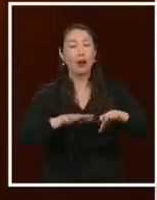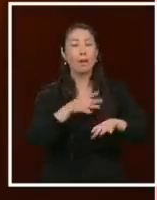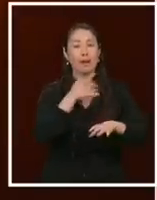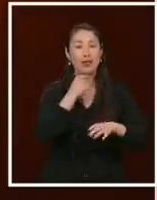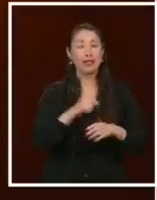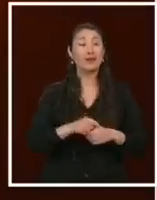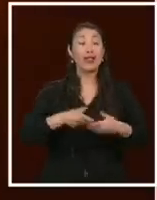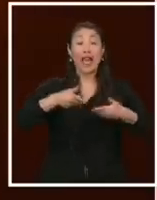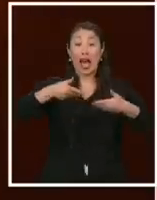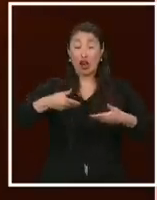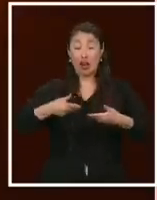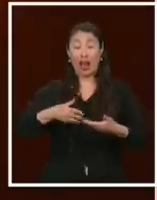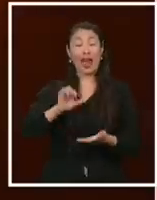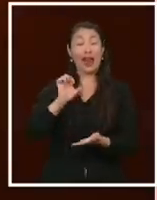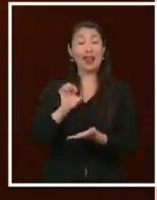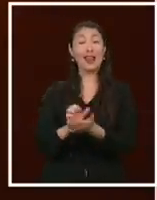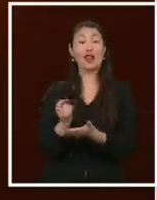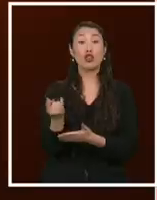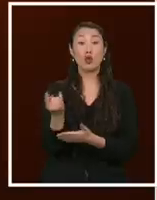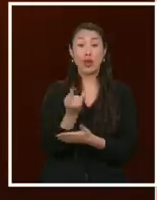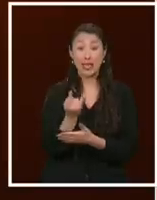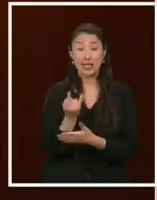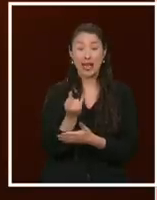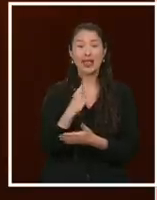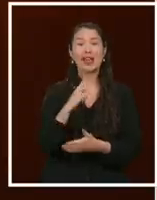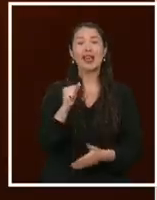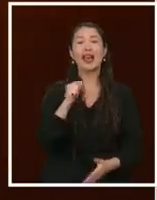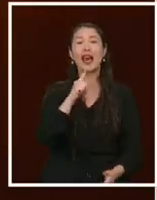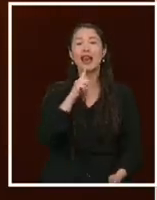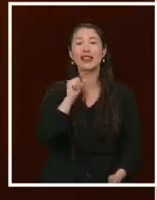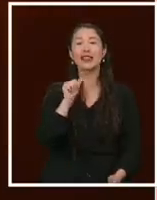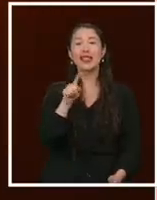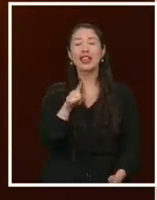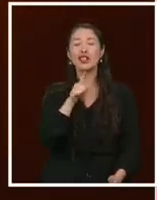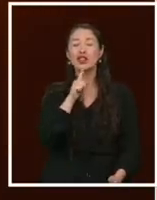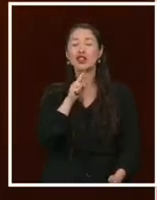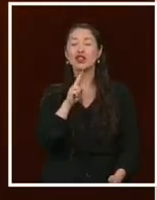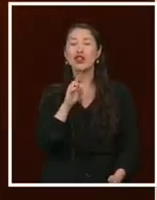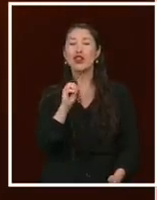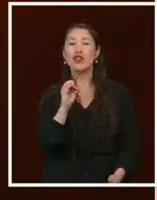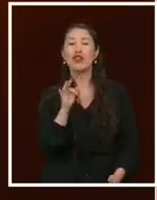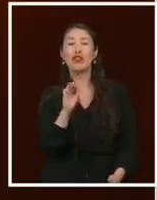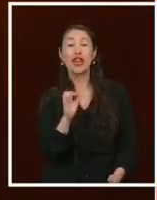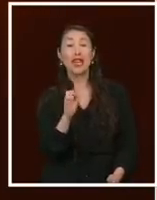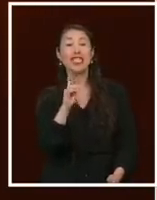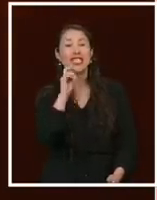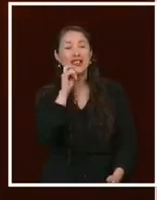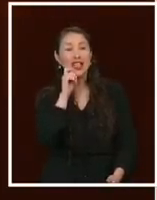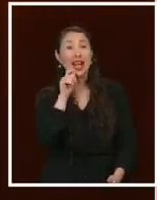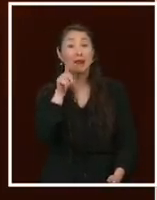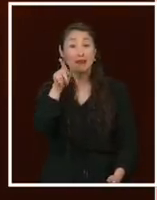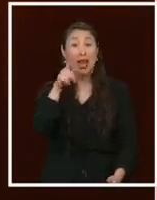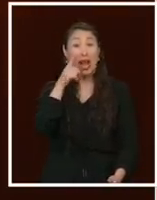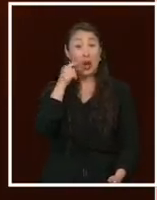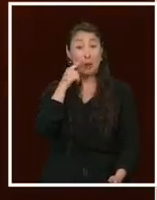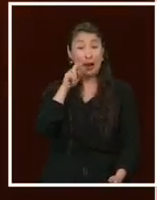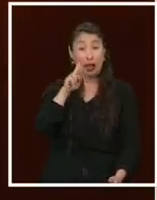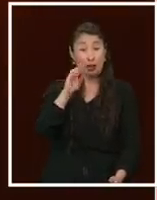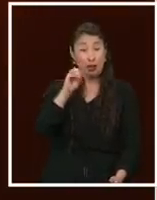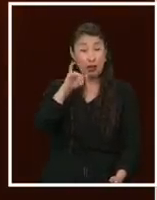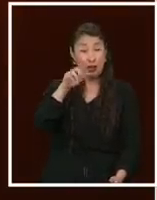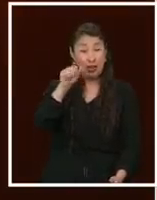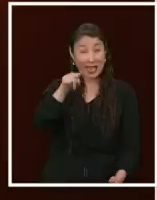momento el estado de emergencia de catástrofe lo que nos permite es que sea el almirante Rojas quien tome determinaciones respecto